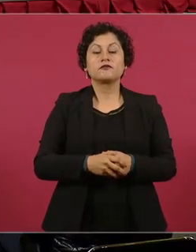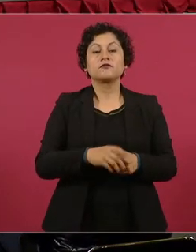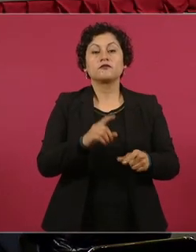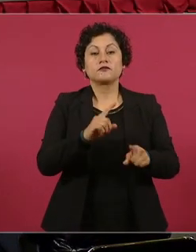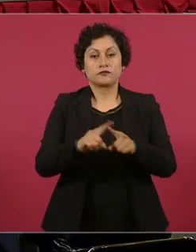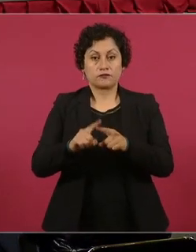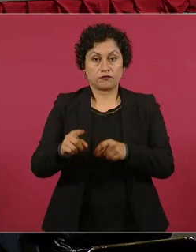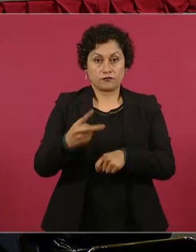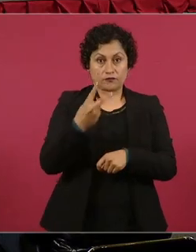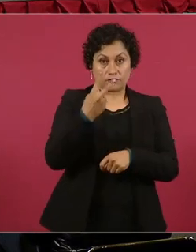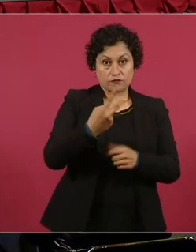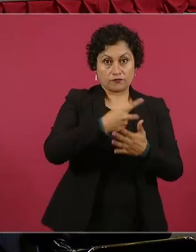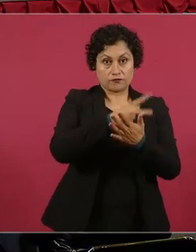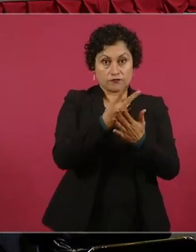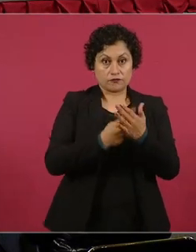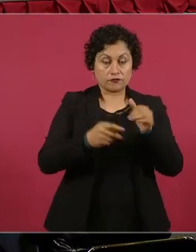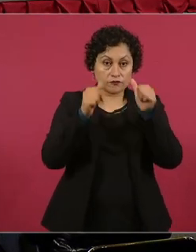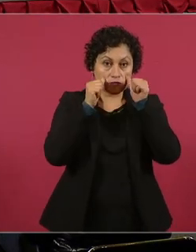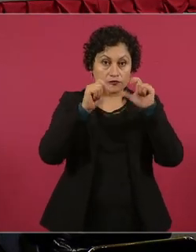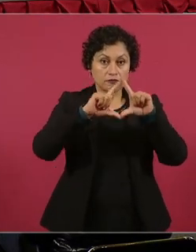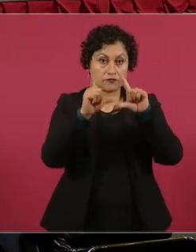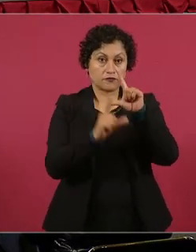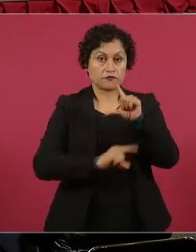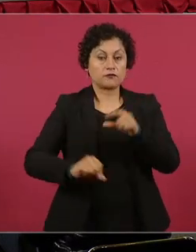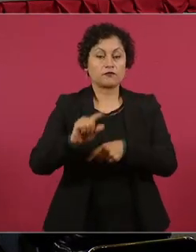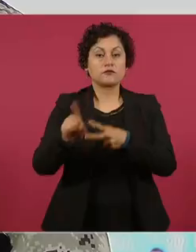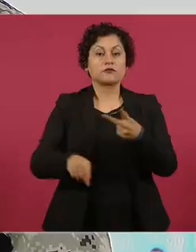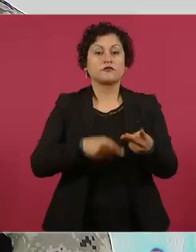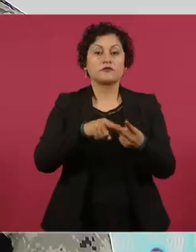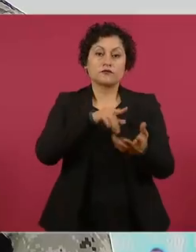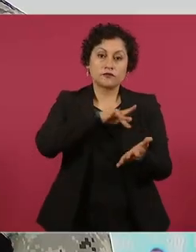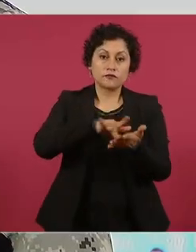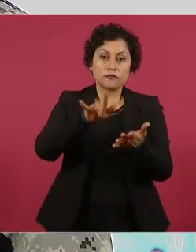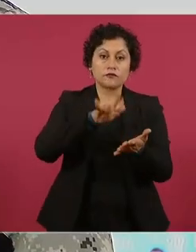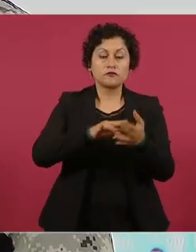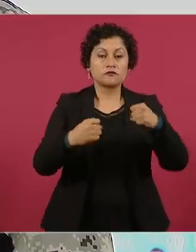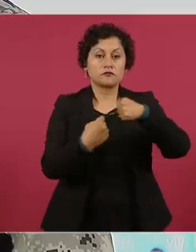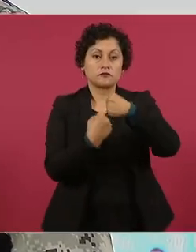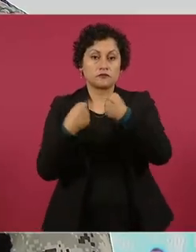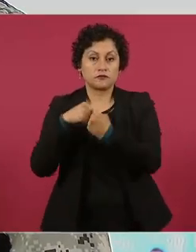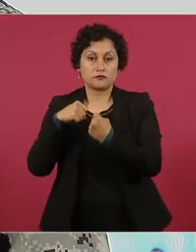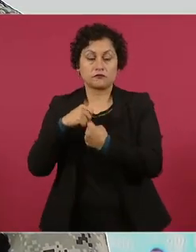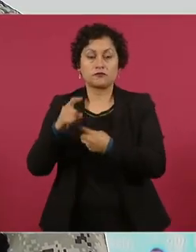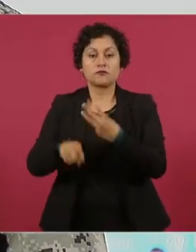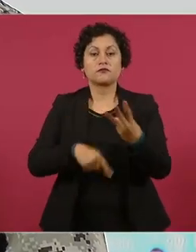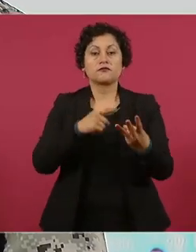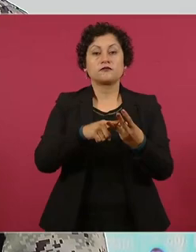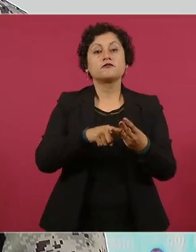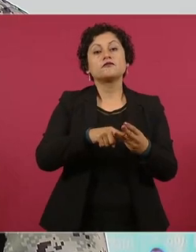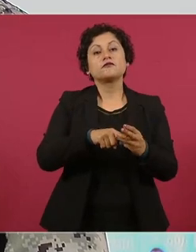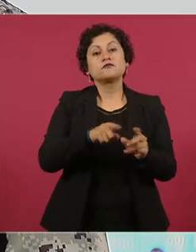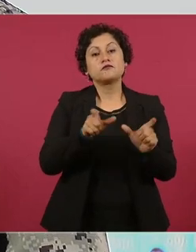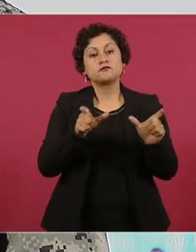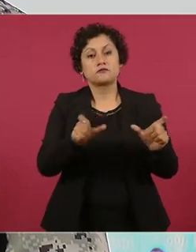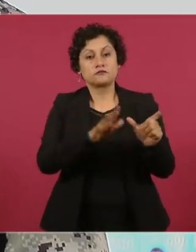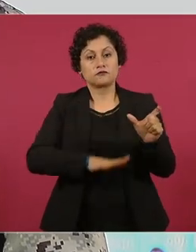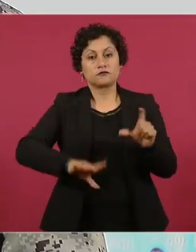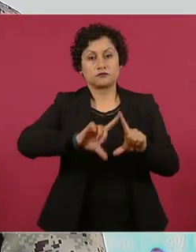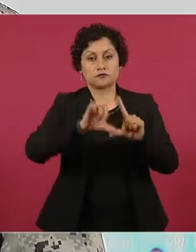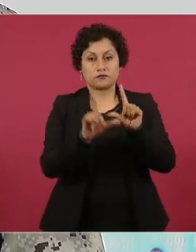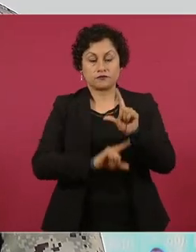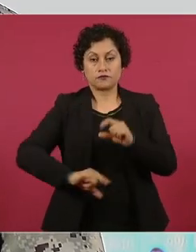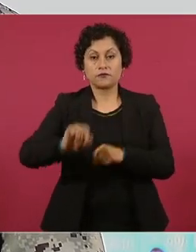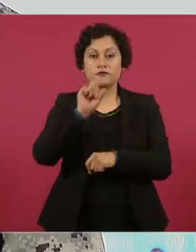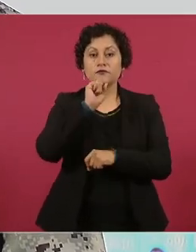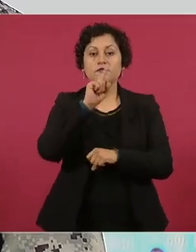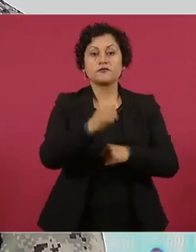la Estrategia Nacional de Seguridad Pública, la Estrategia para el Fortalecimiento de Aduanas y Puertos, vigilancia del territorio nacional, plan de migración en